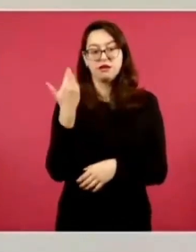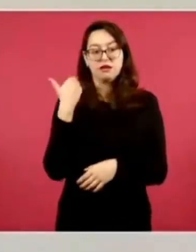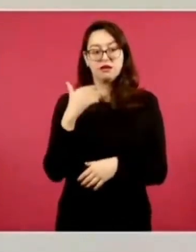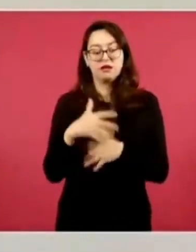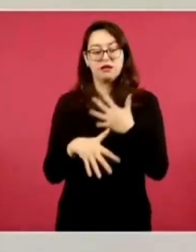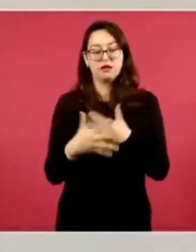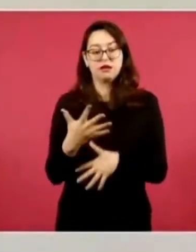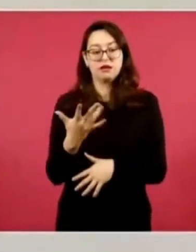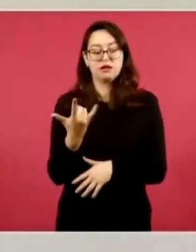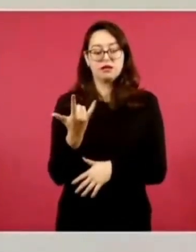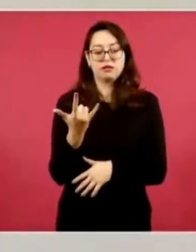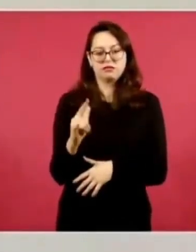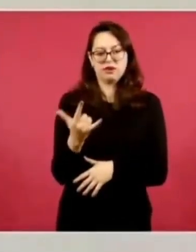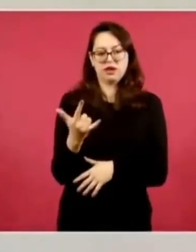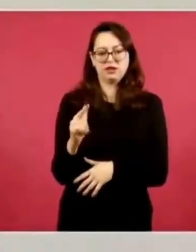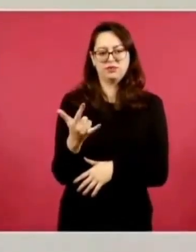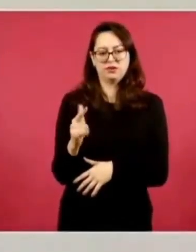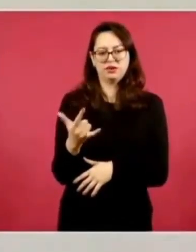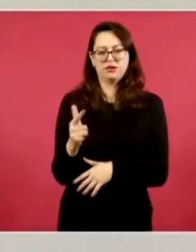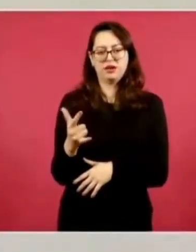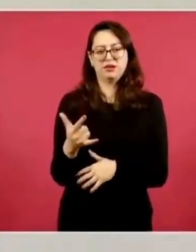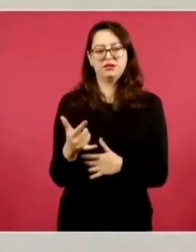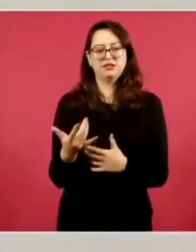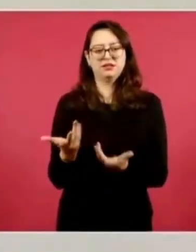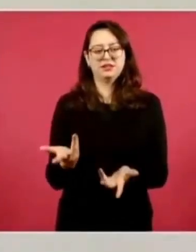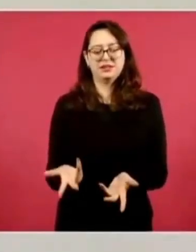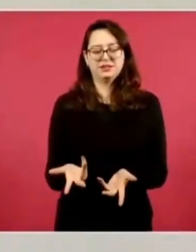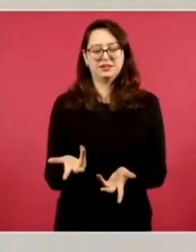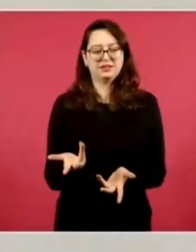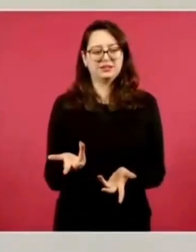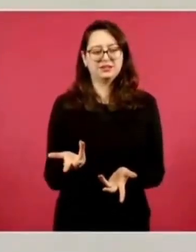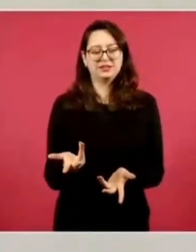El 13 de septiembre yo me resguardé durante un